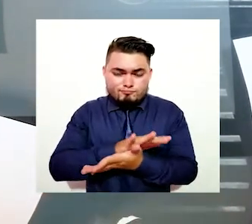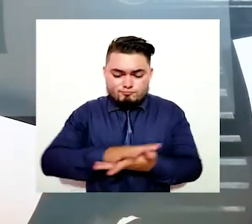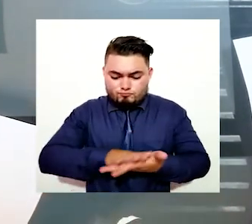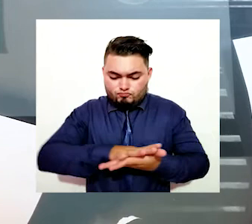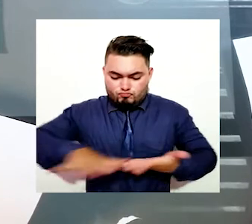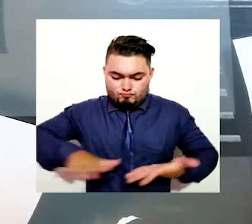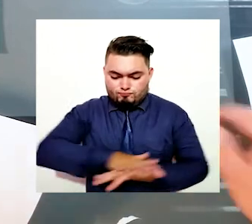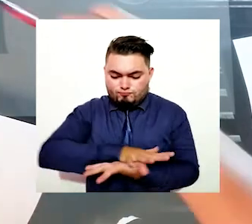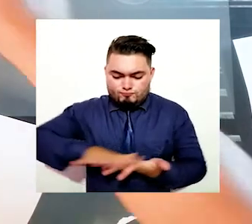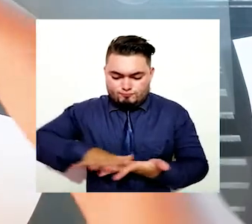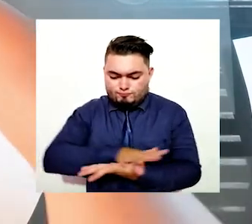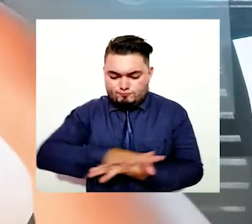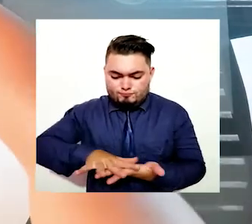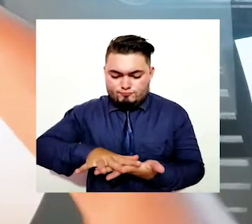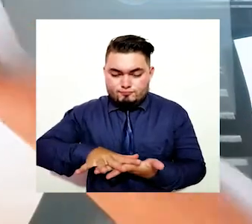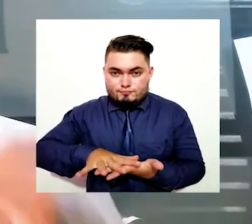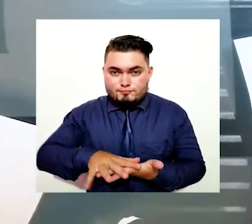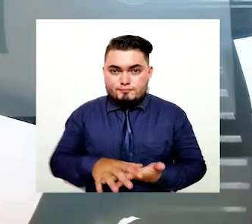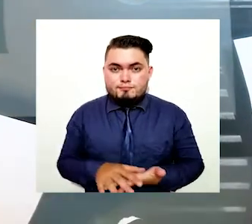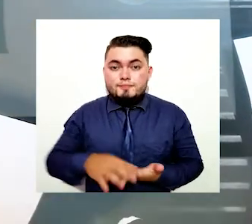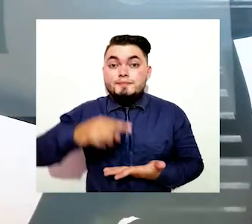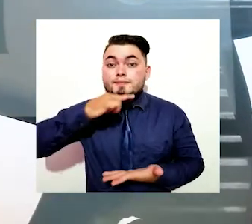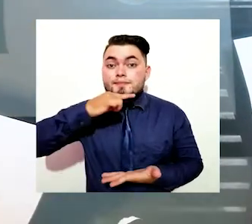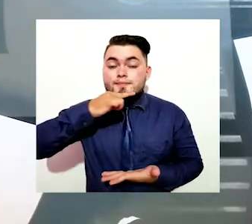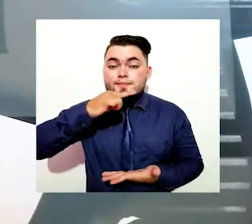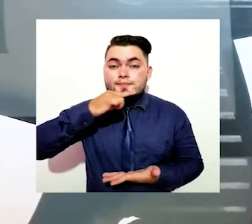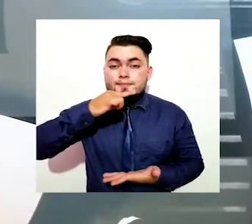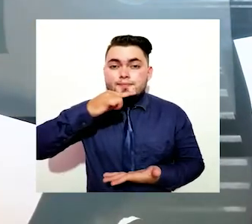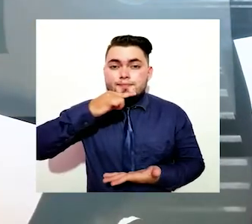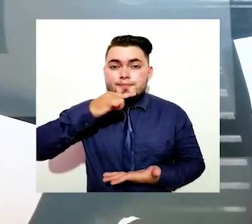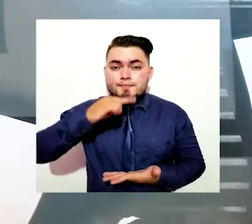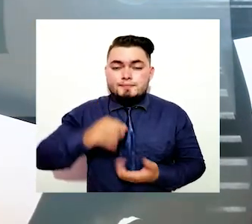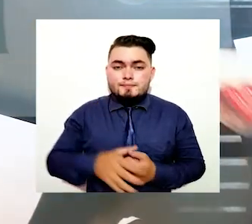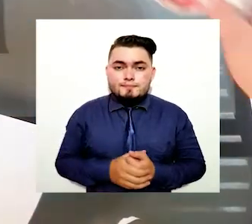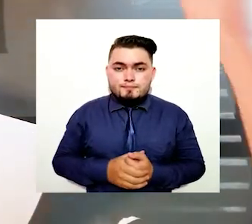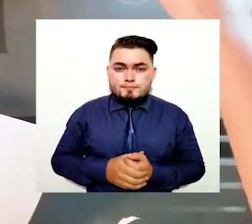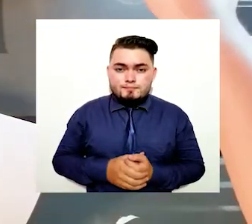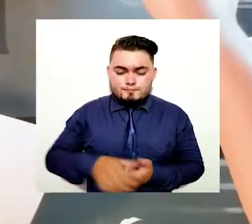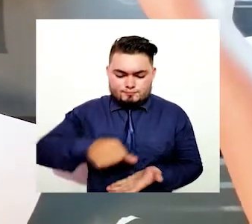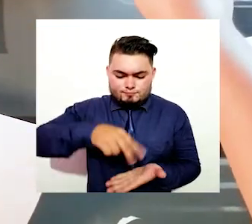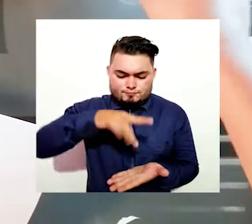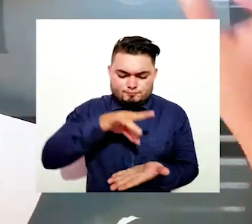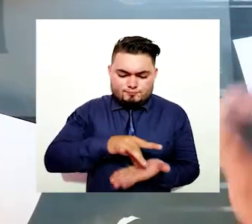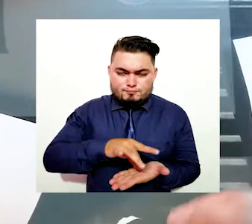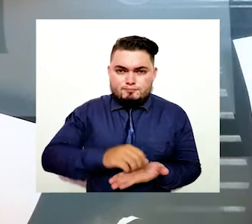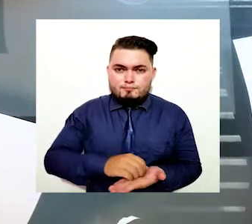fondo, vamos a utilizar un lápiz grafito, vamos a utilizar pegamento,